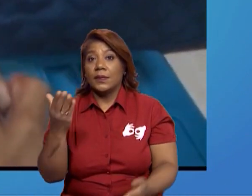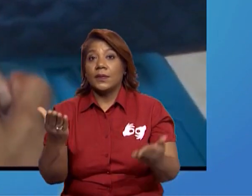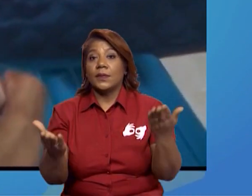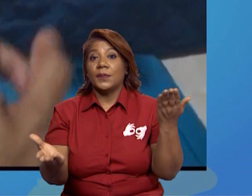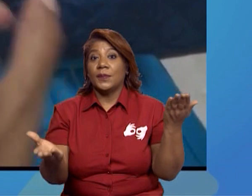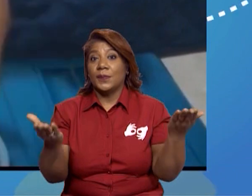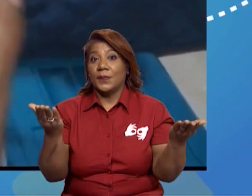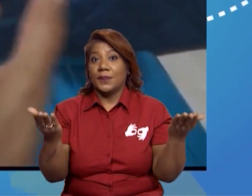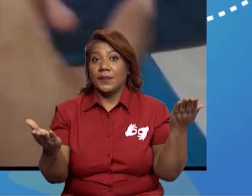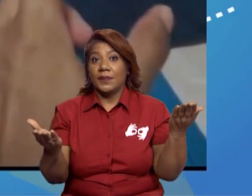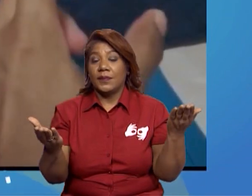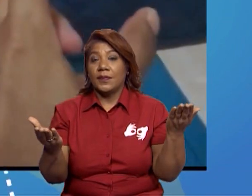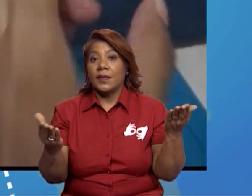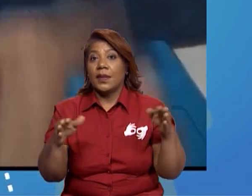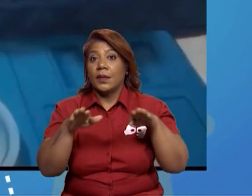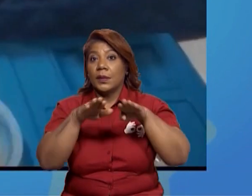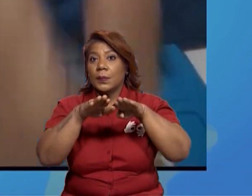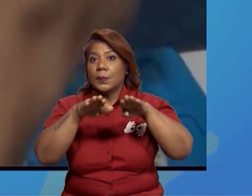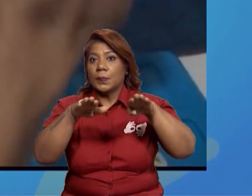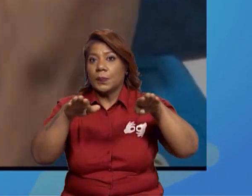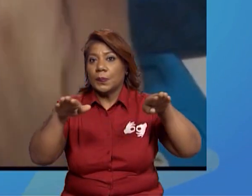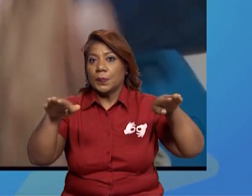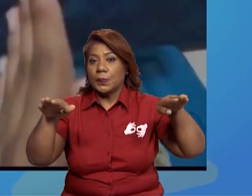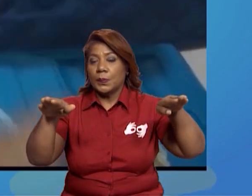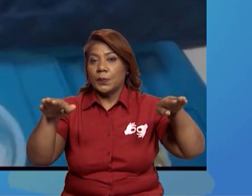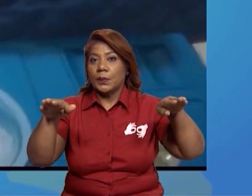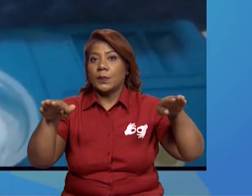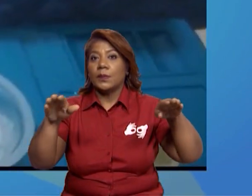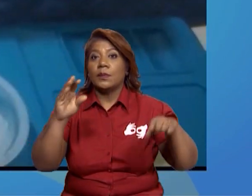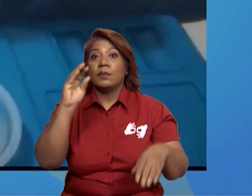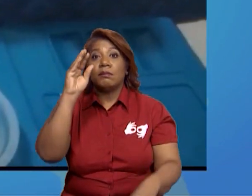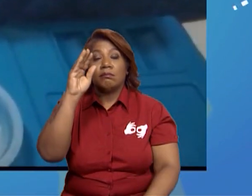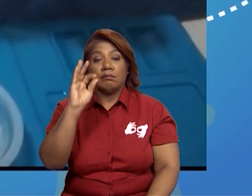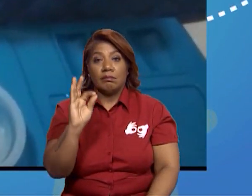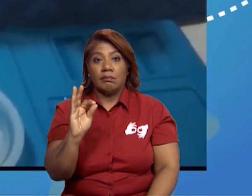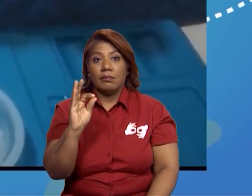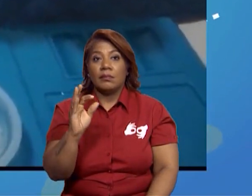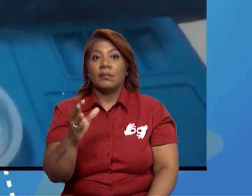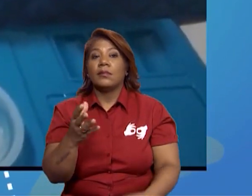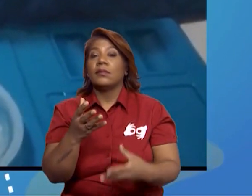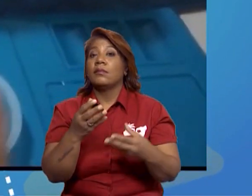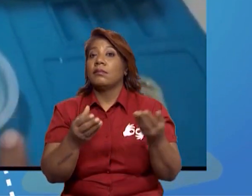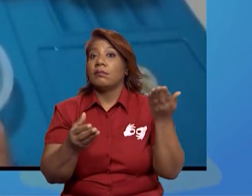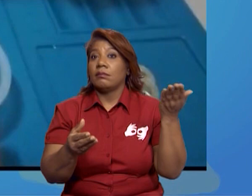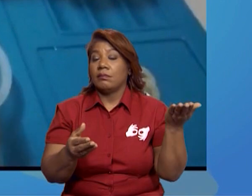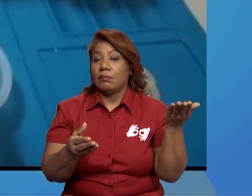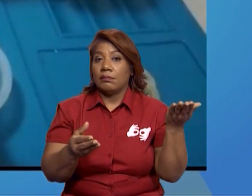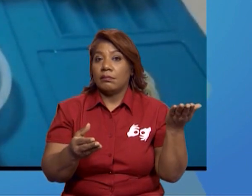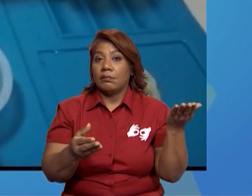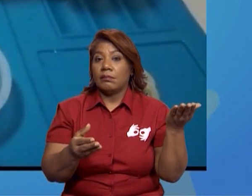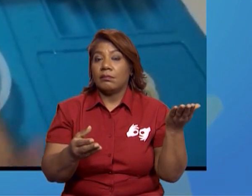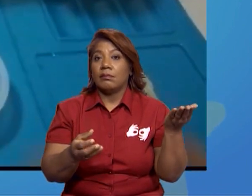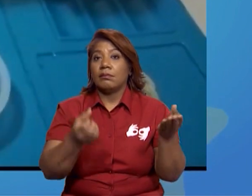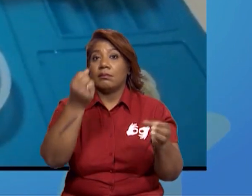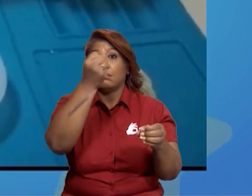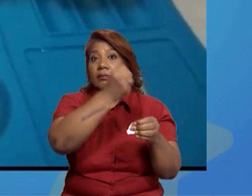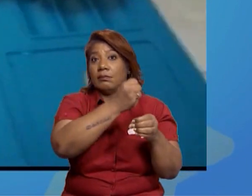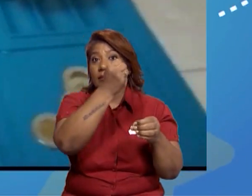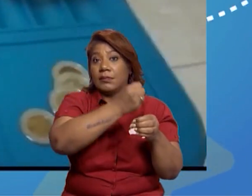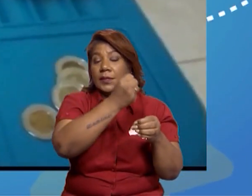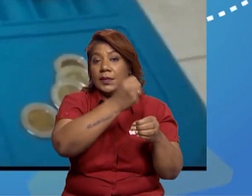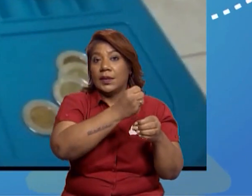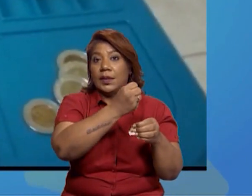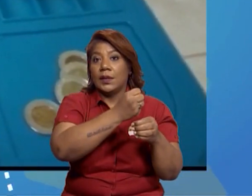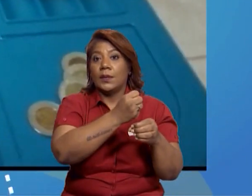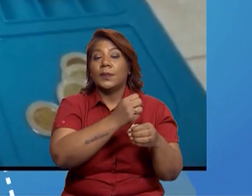está ahorita en equilibrio, ¿verdad? Está en el centro. Vamos a colocar primero de un lado nuestros cubitos de hielo y